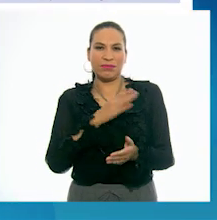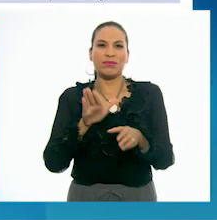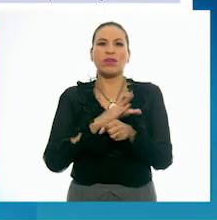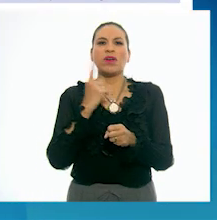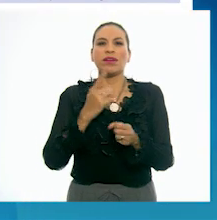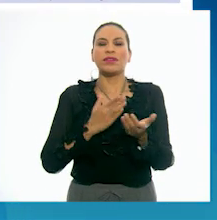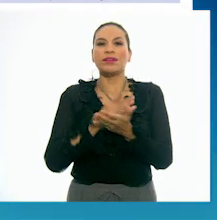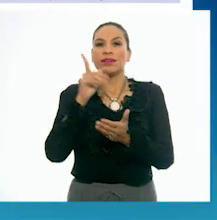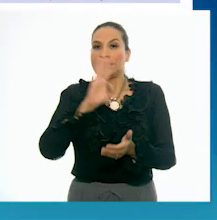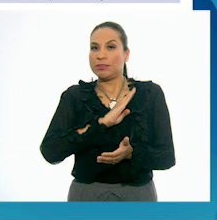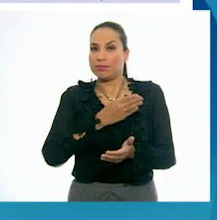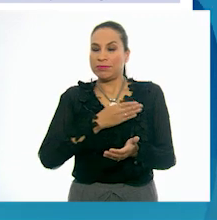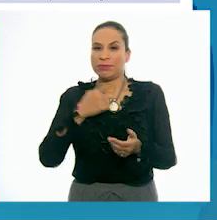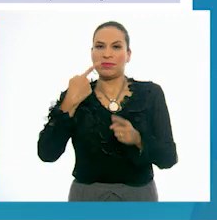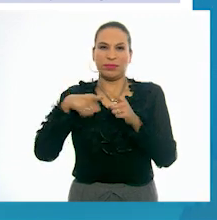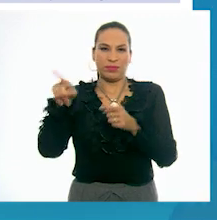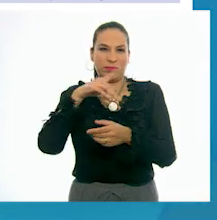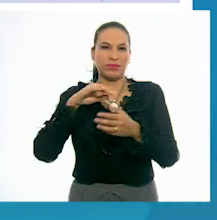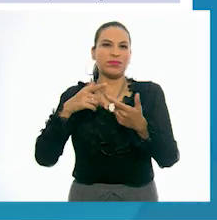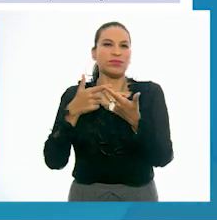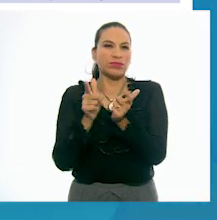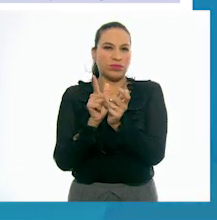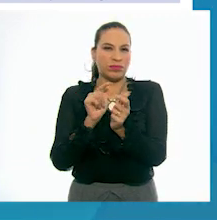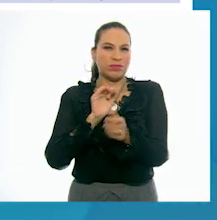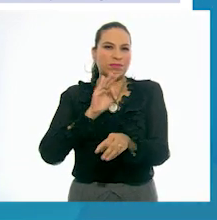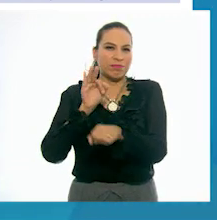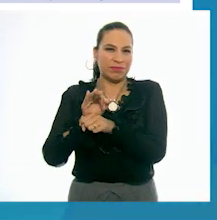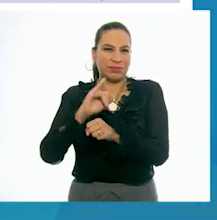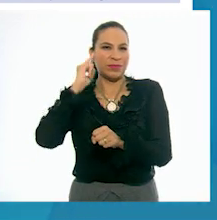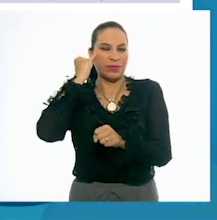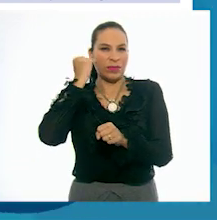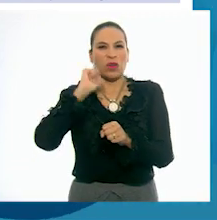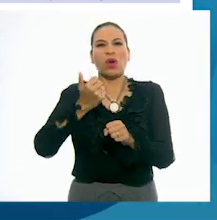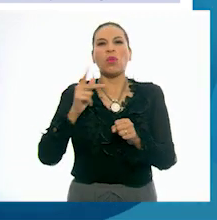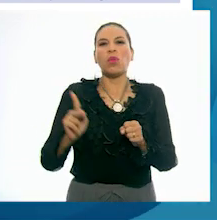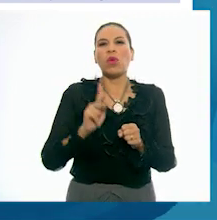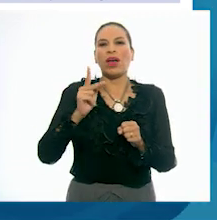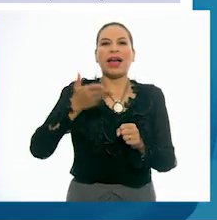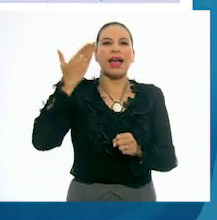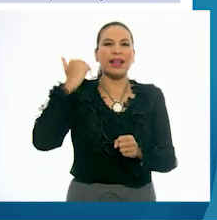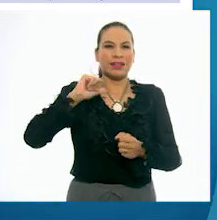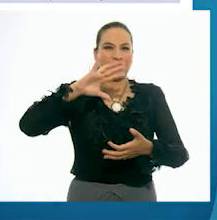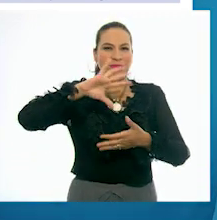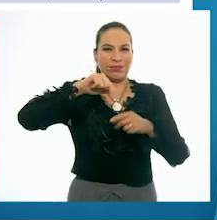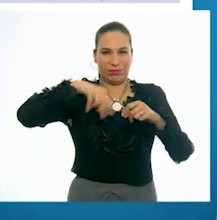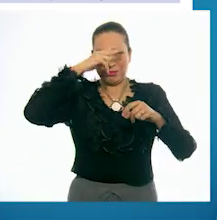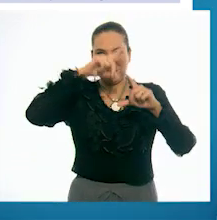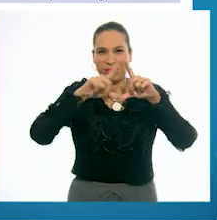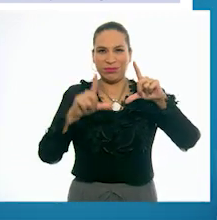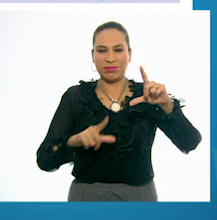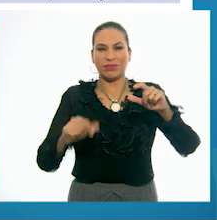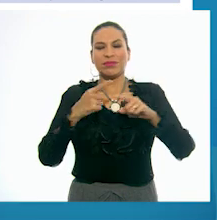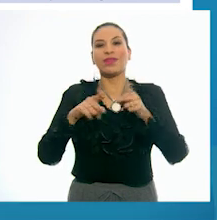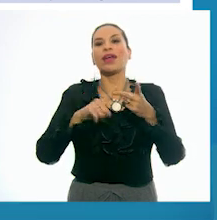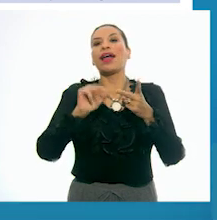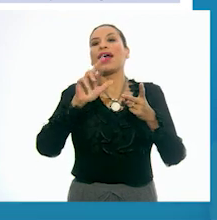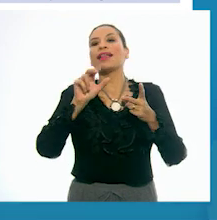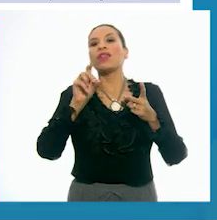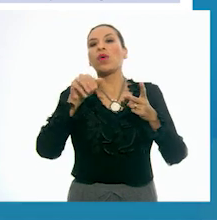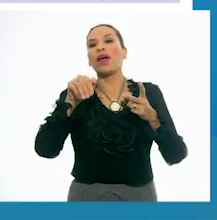por parte de los españoles y sus aliados indígenas del resto de los pueblos de Mesoamérica y otros pueblos de Aridoamérica